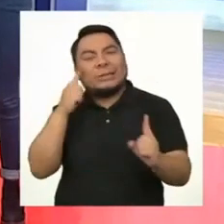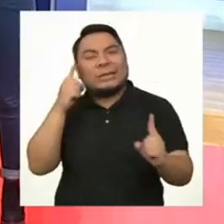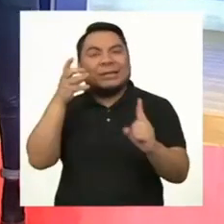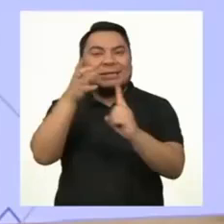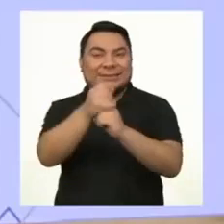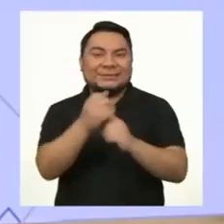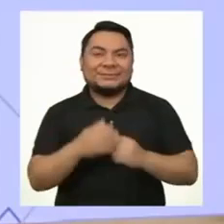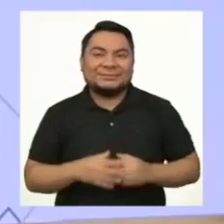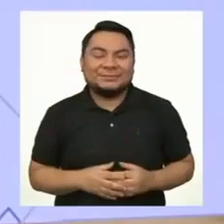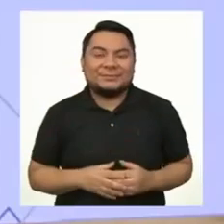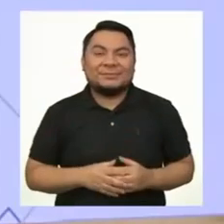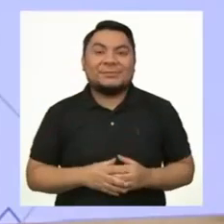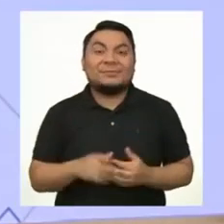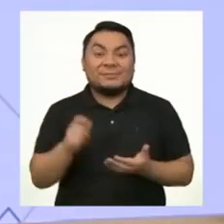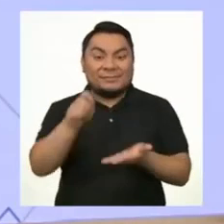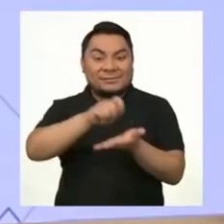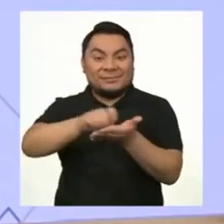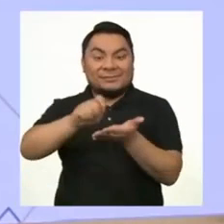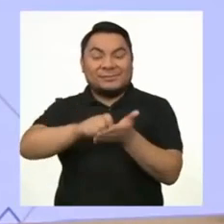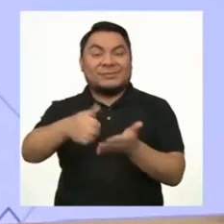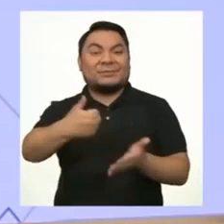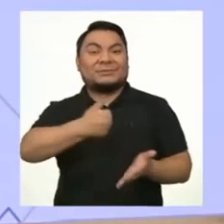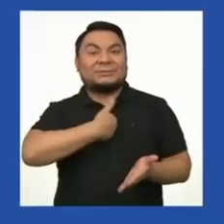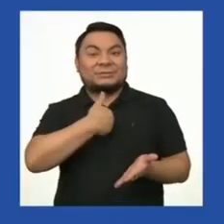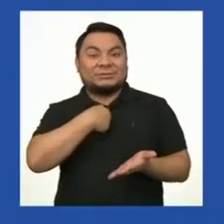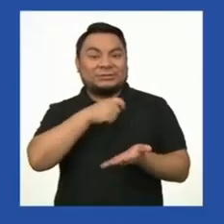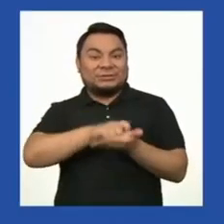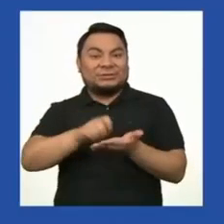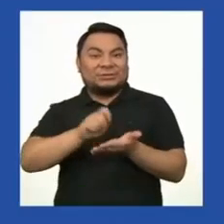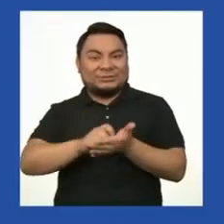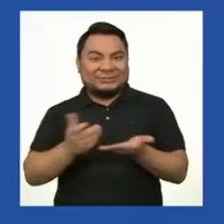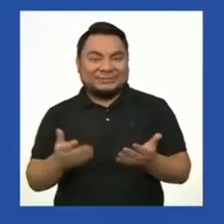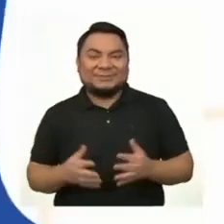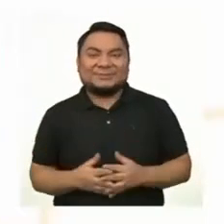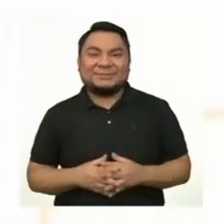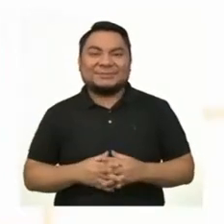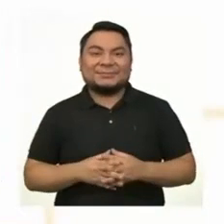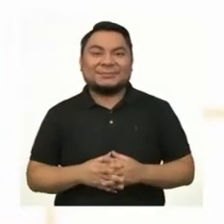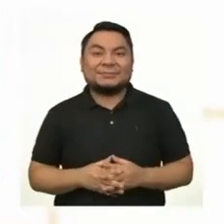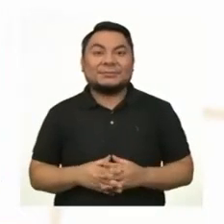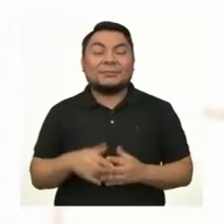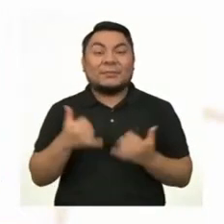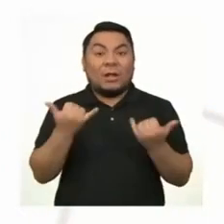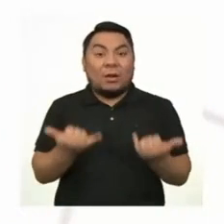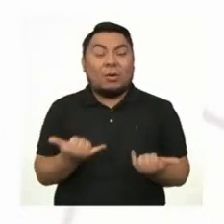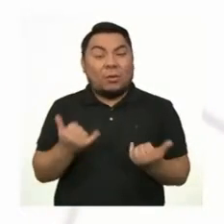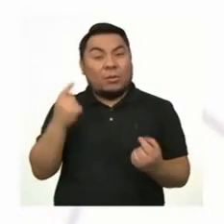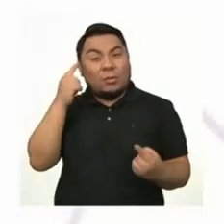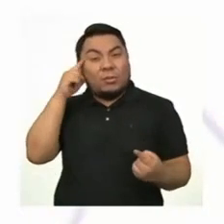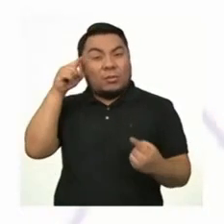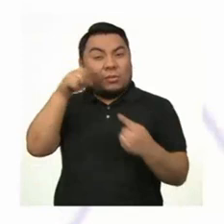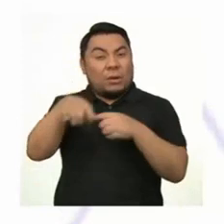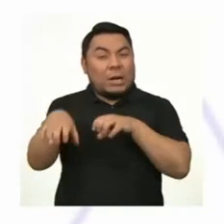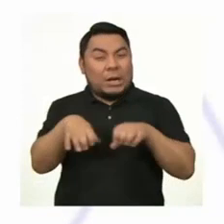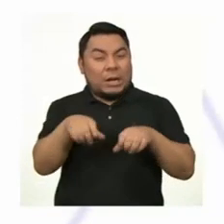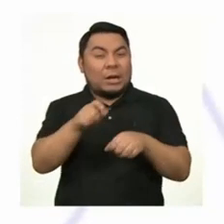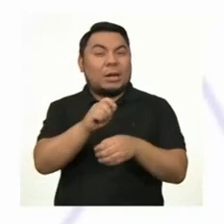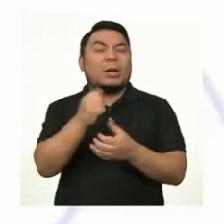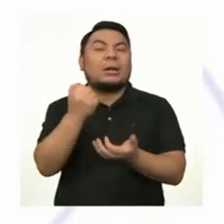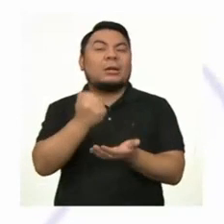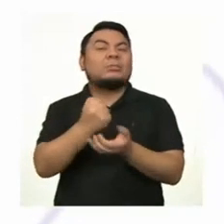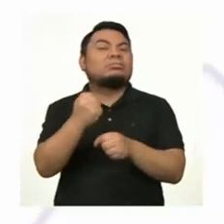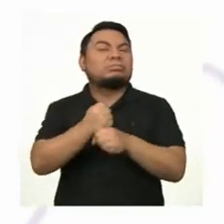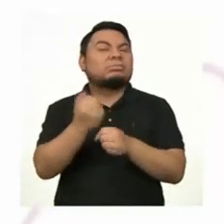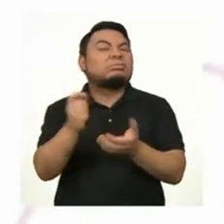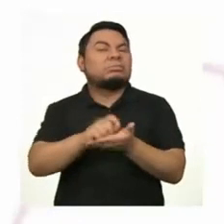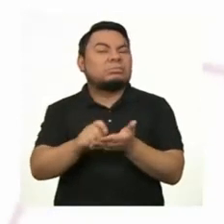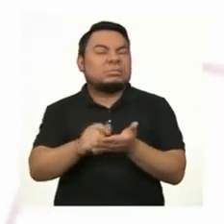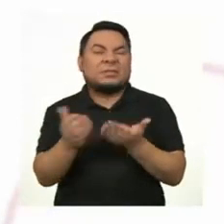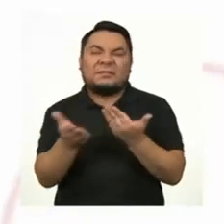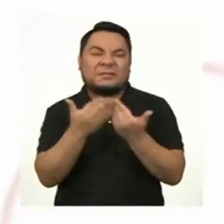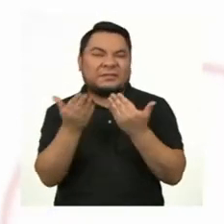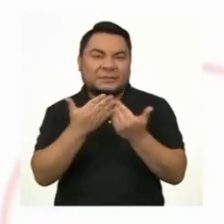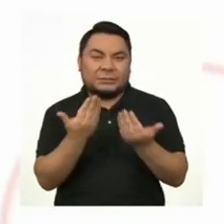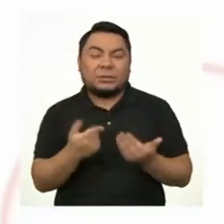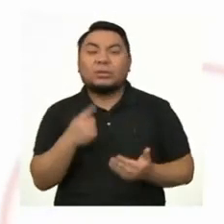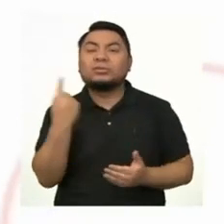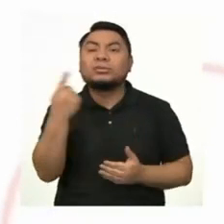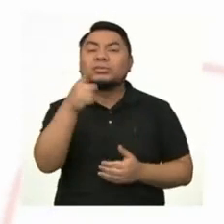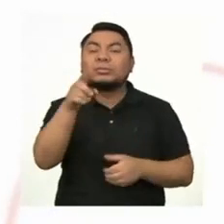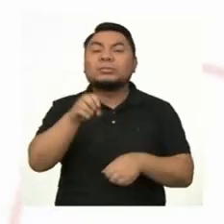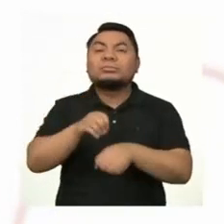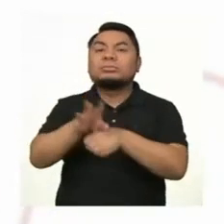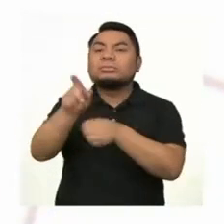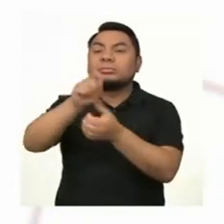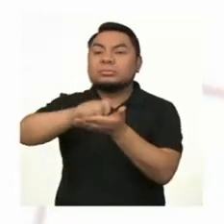reto: escribir nuestro texto instructivo. El reto de hoy es bastante sencillo. Solo tienen que escribir algunas